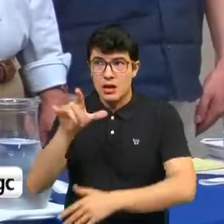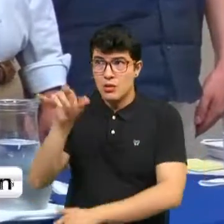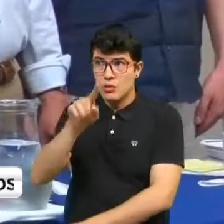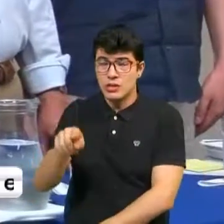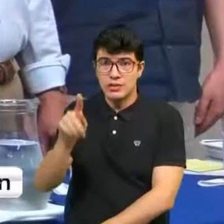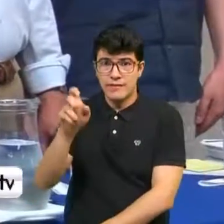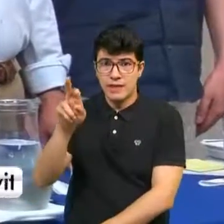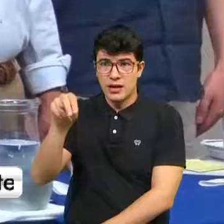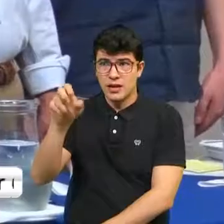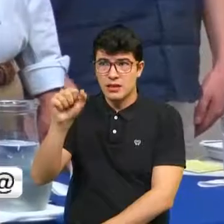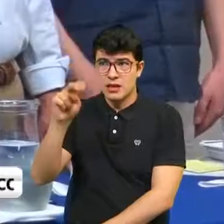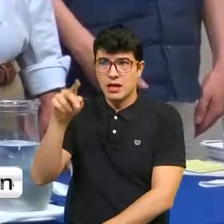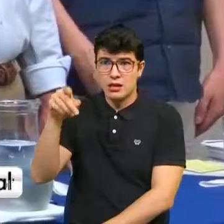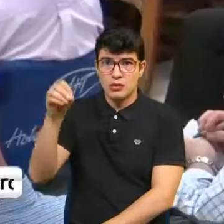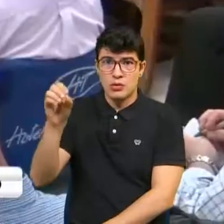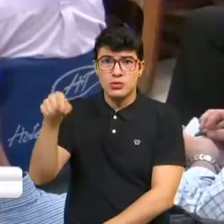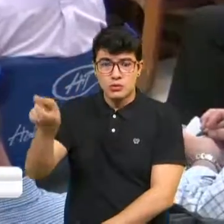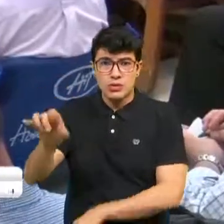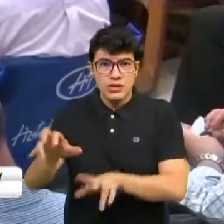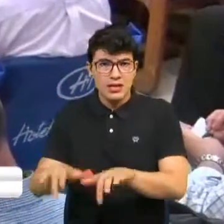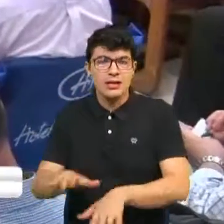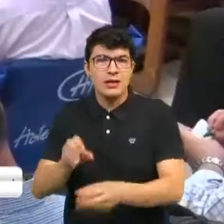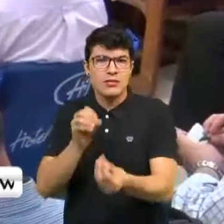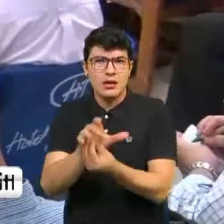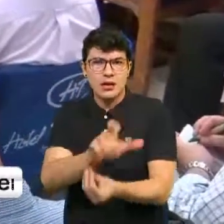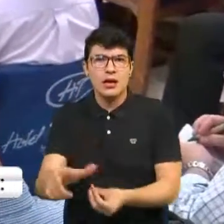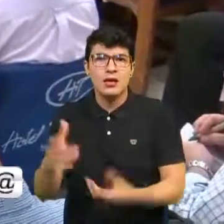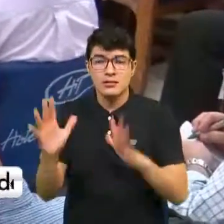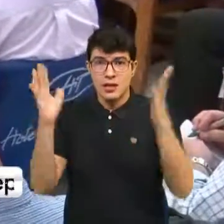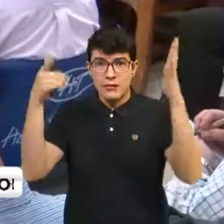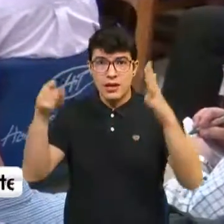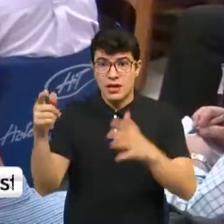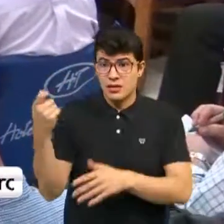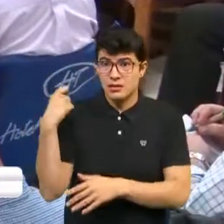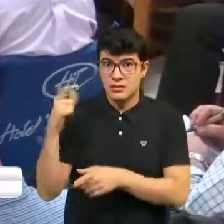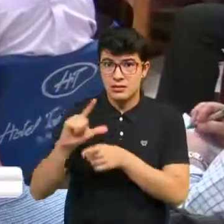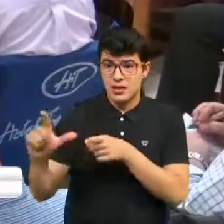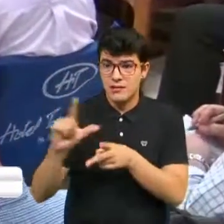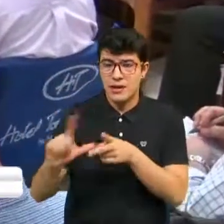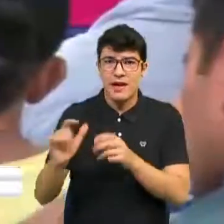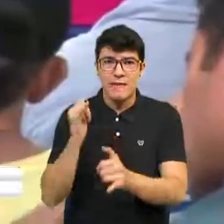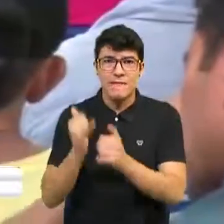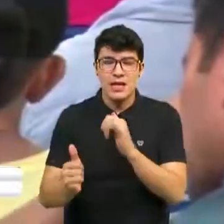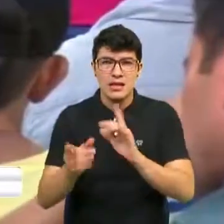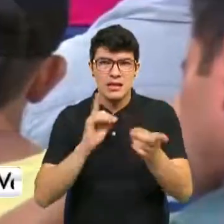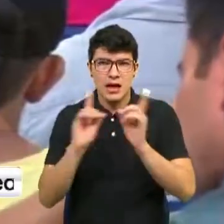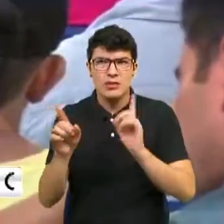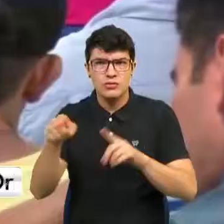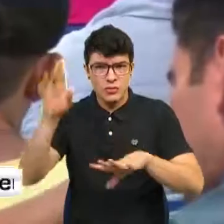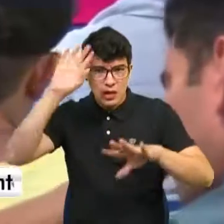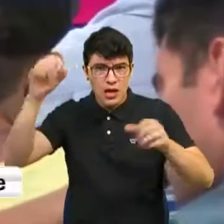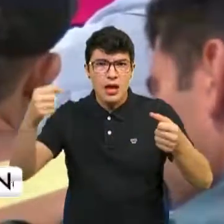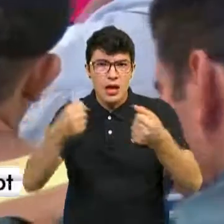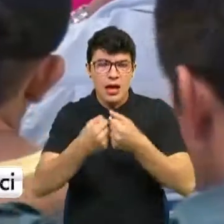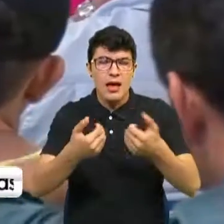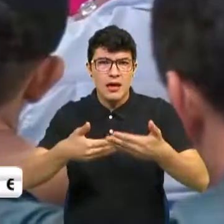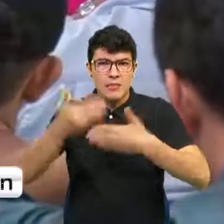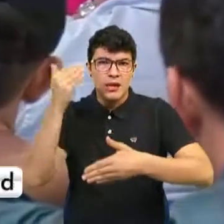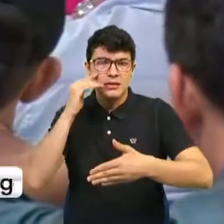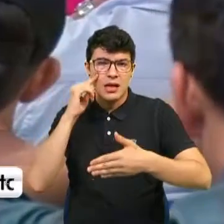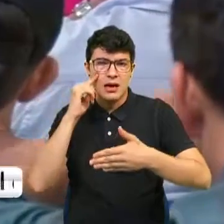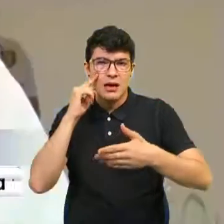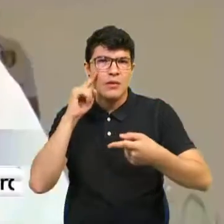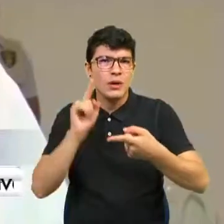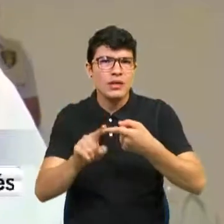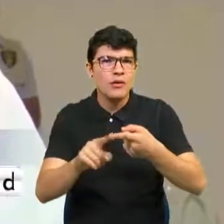secretario de víctimas de norte de santander celebró que a pocas semanas de haberse terminado el primer ciclo de diálogos se haya pactado el comienzo de la misión de desminado humanitario